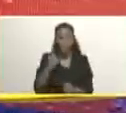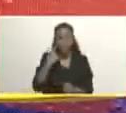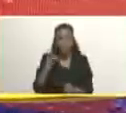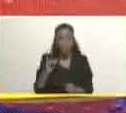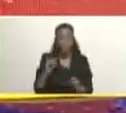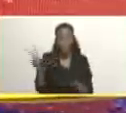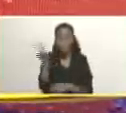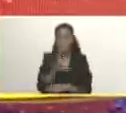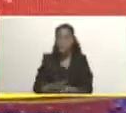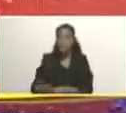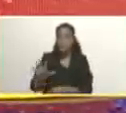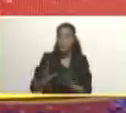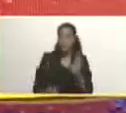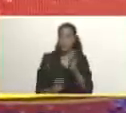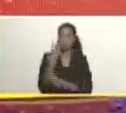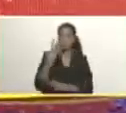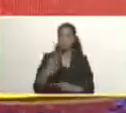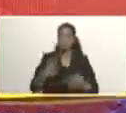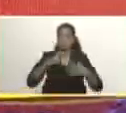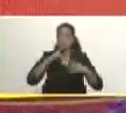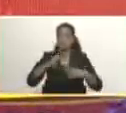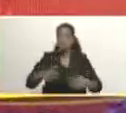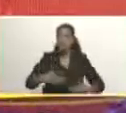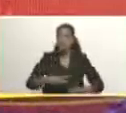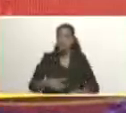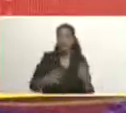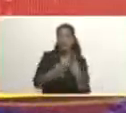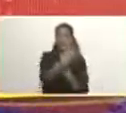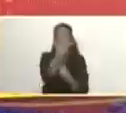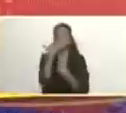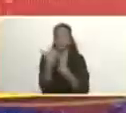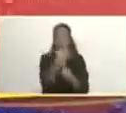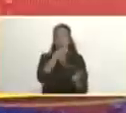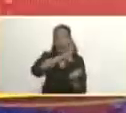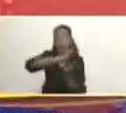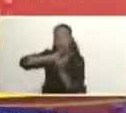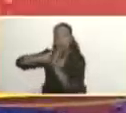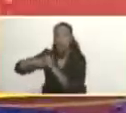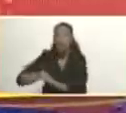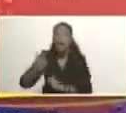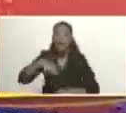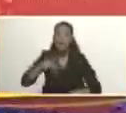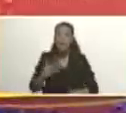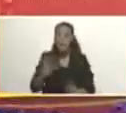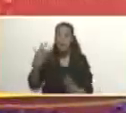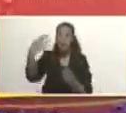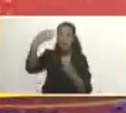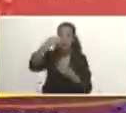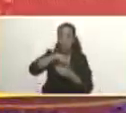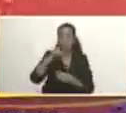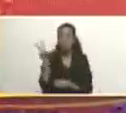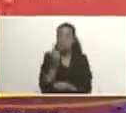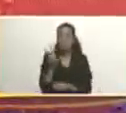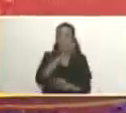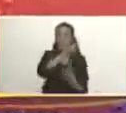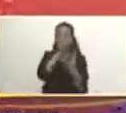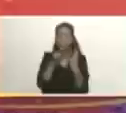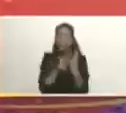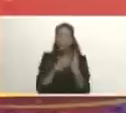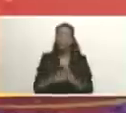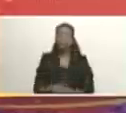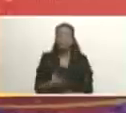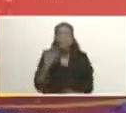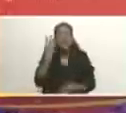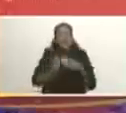es Venezuela una fuente de recursos minerales de interés para cualquier foco de poder que se encuentre a la sombra de estos paraguas. Pero